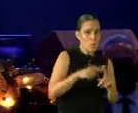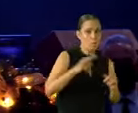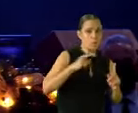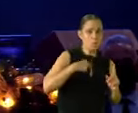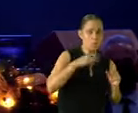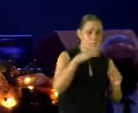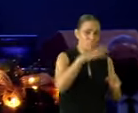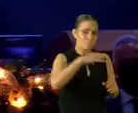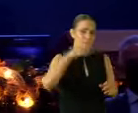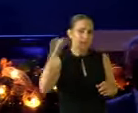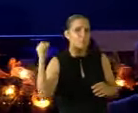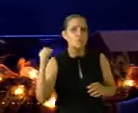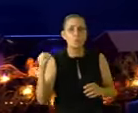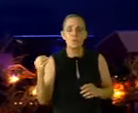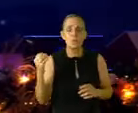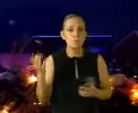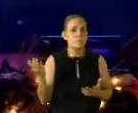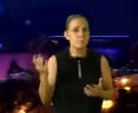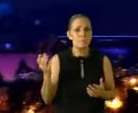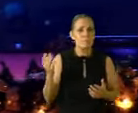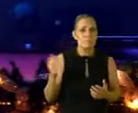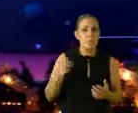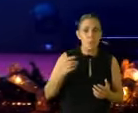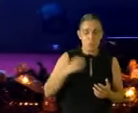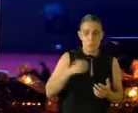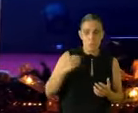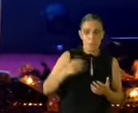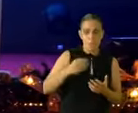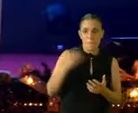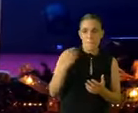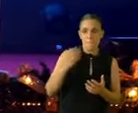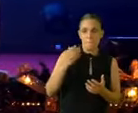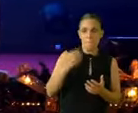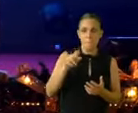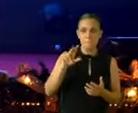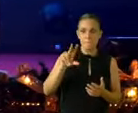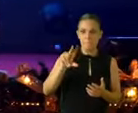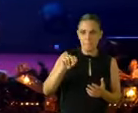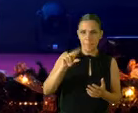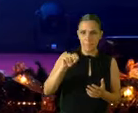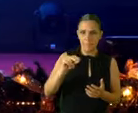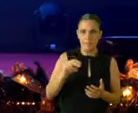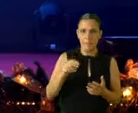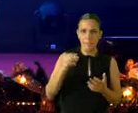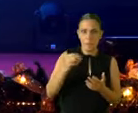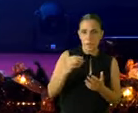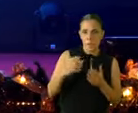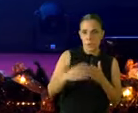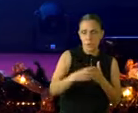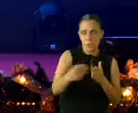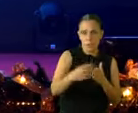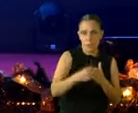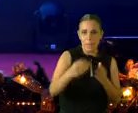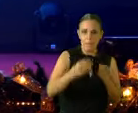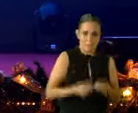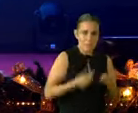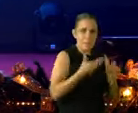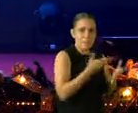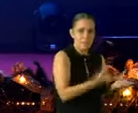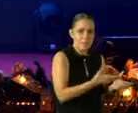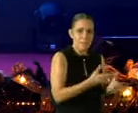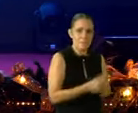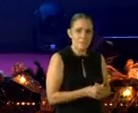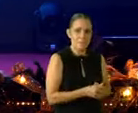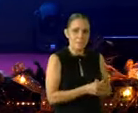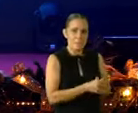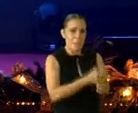Saqué $20 y se lo puse en las manos y se sonrió. Y yo le dije, Padre Benito, usted habla español